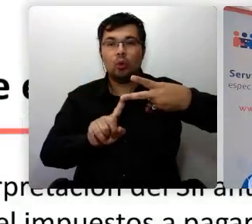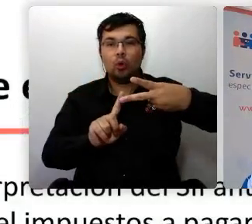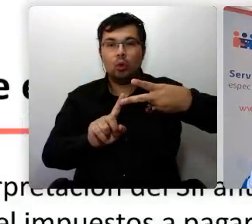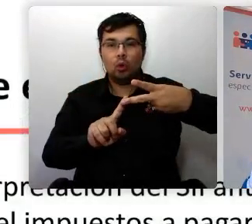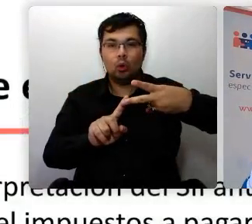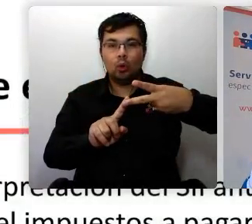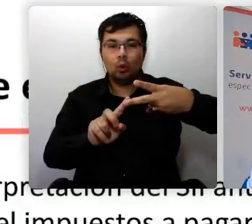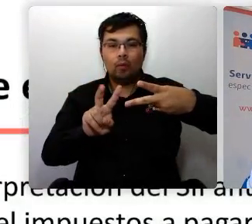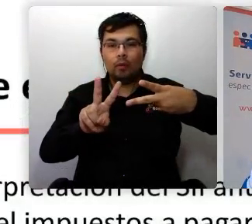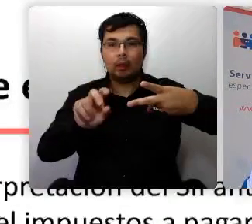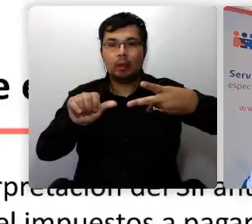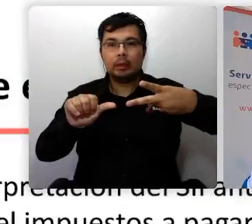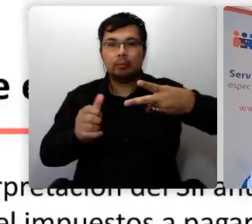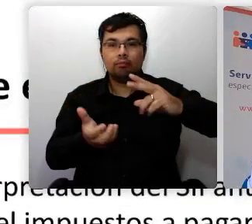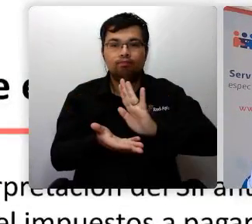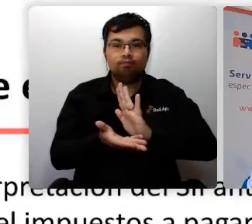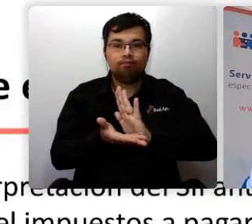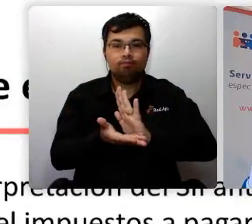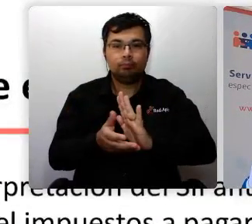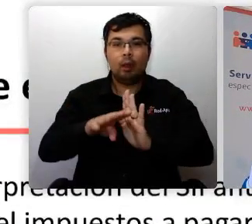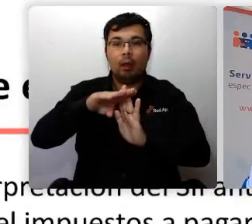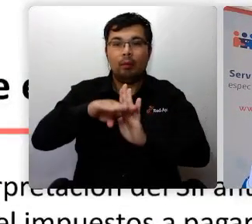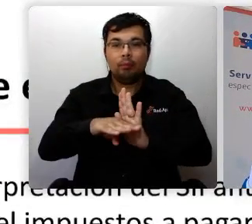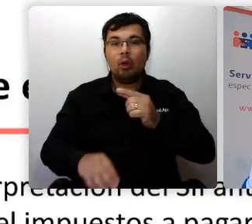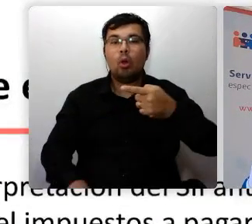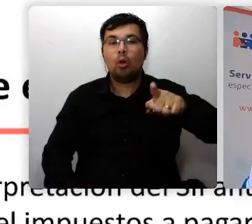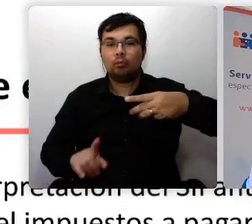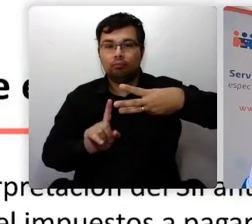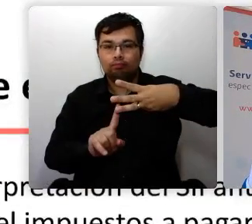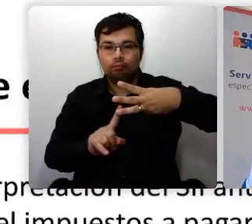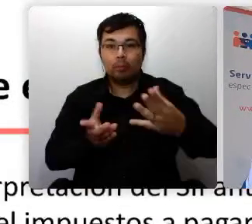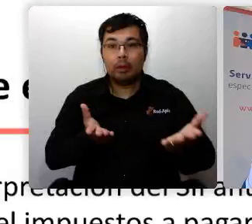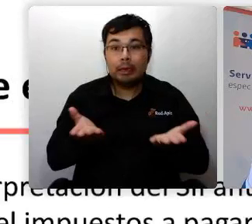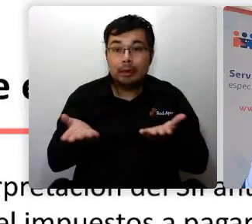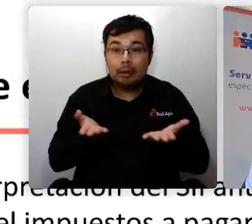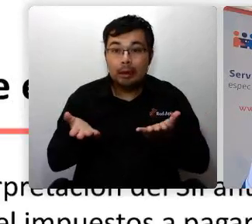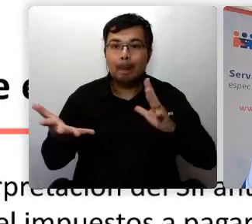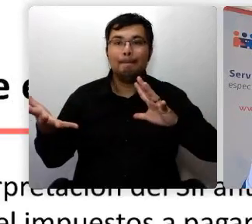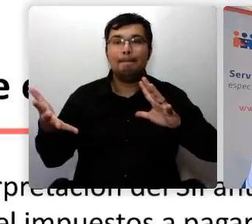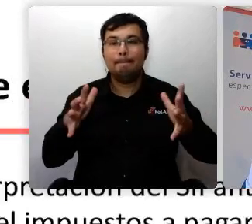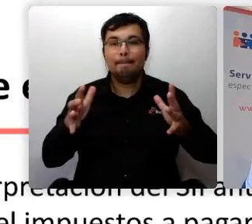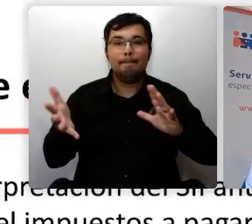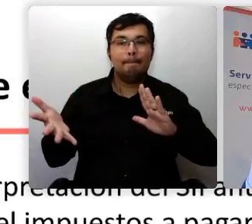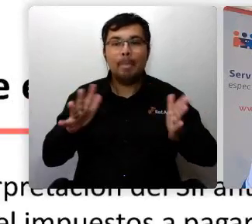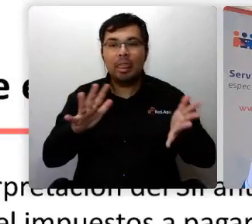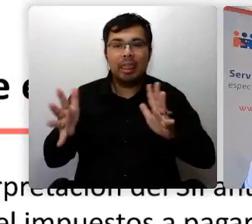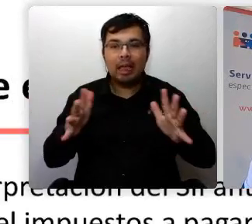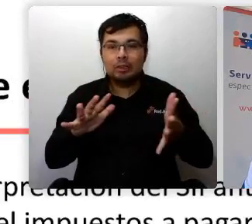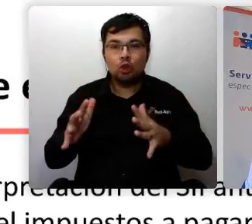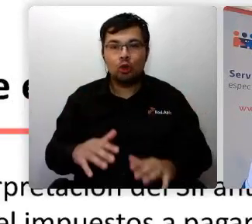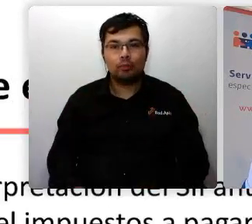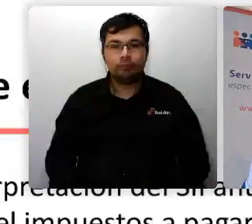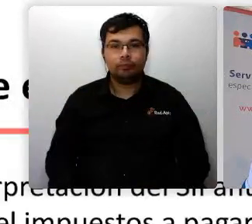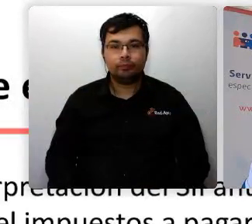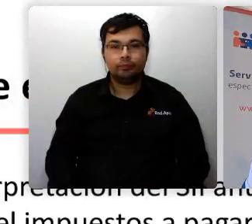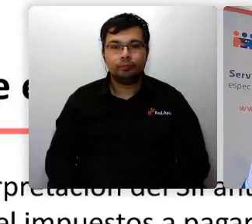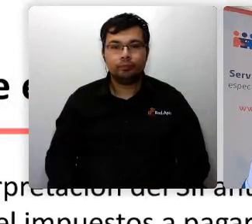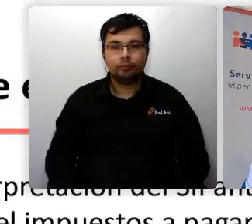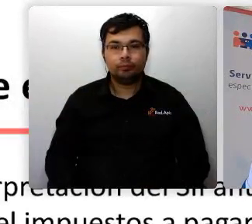El tercer servicio ya es la mediación ante el servicio de impuesto interno. ¿Qué pasa? Muchas veces también la persona,